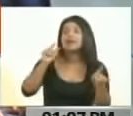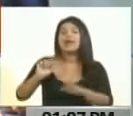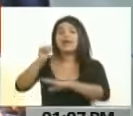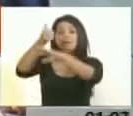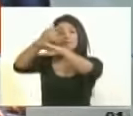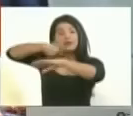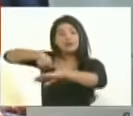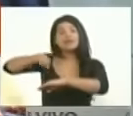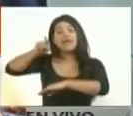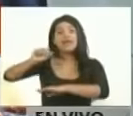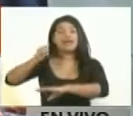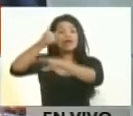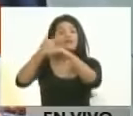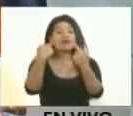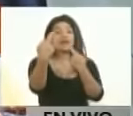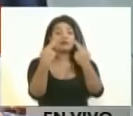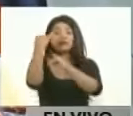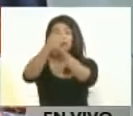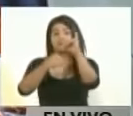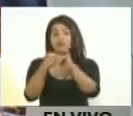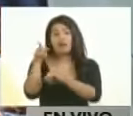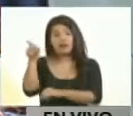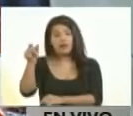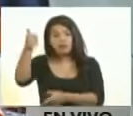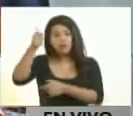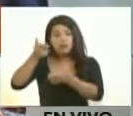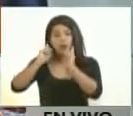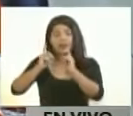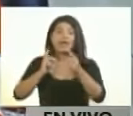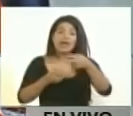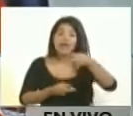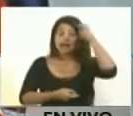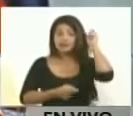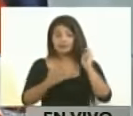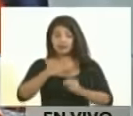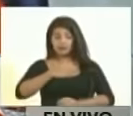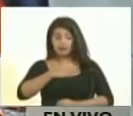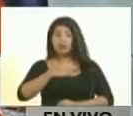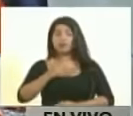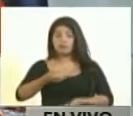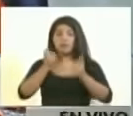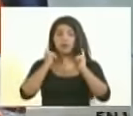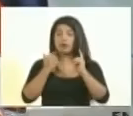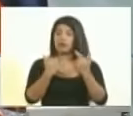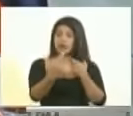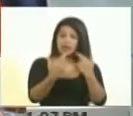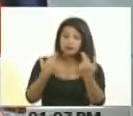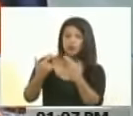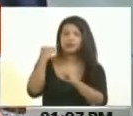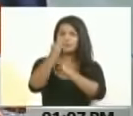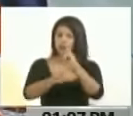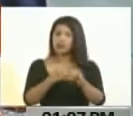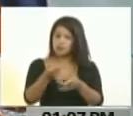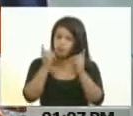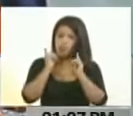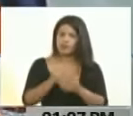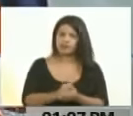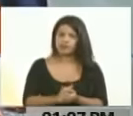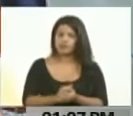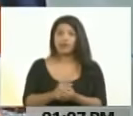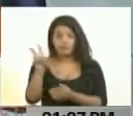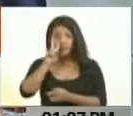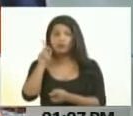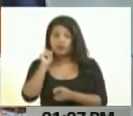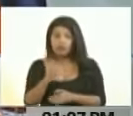internacionales con otros estados. Y la Cancillería es el órgano para el relacionamiento internacional. Corresponde a